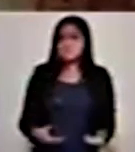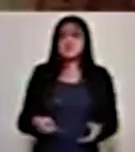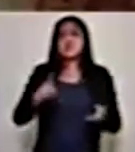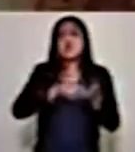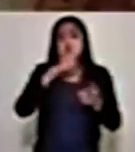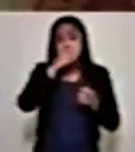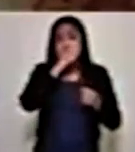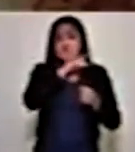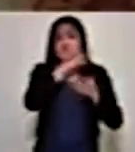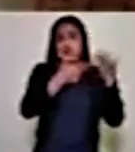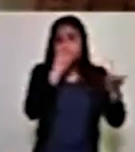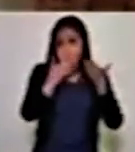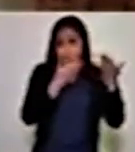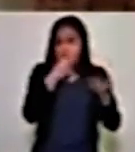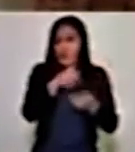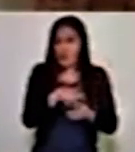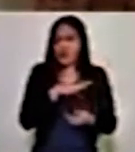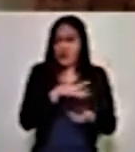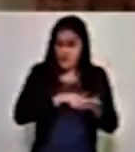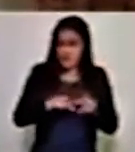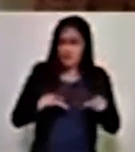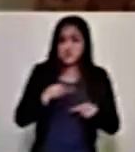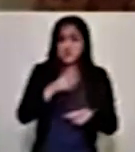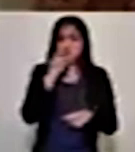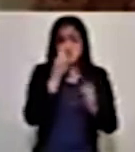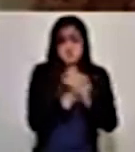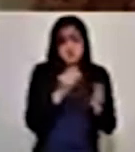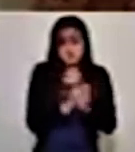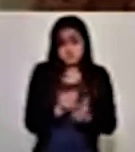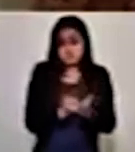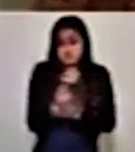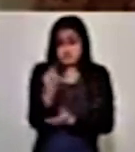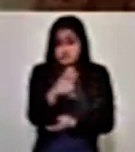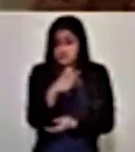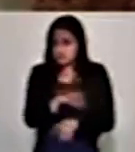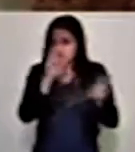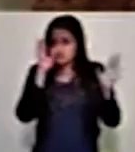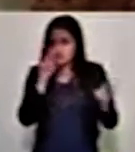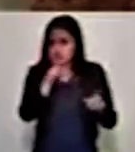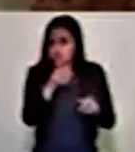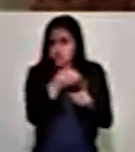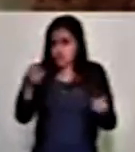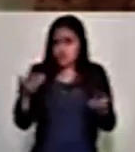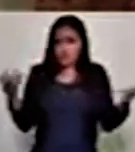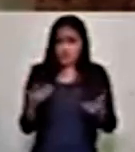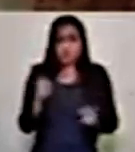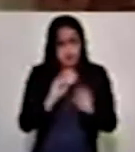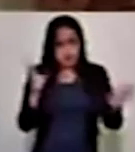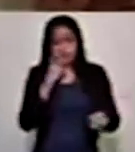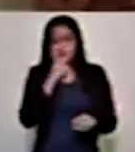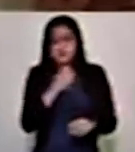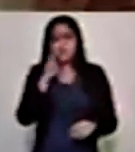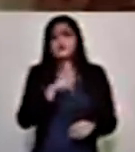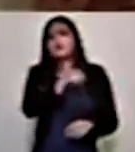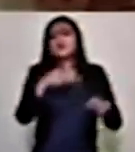académico. Si no están en clases es por decisión de ellos. Que quede claro